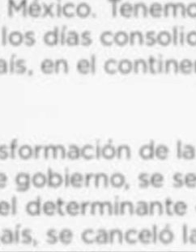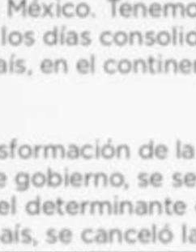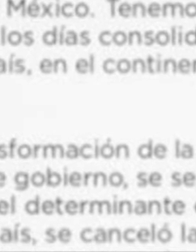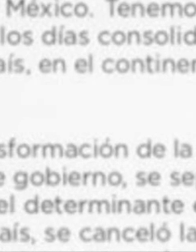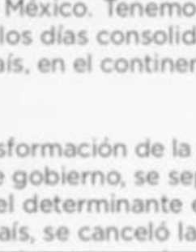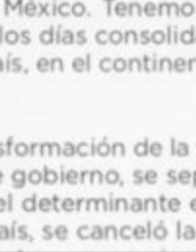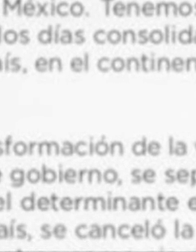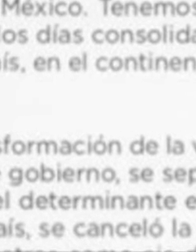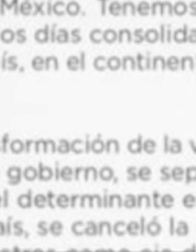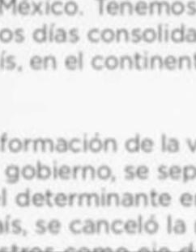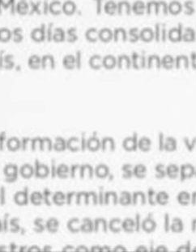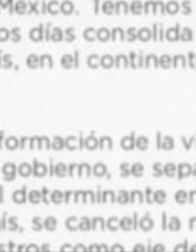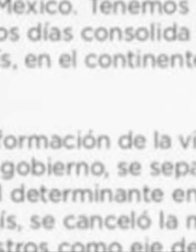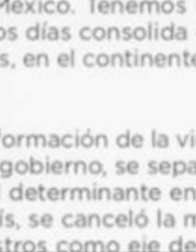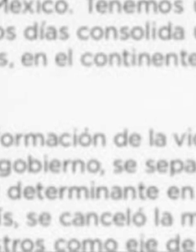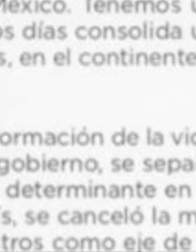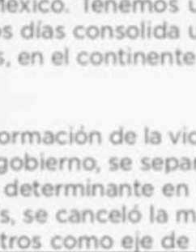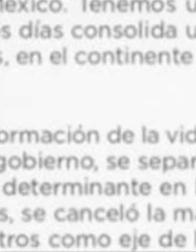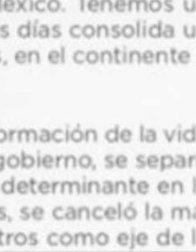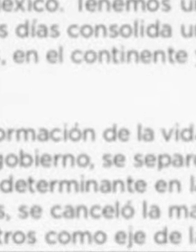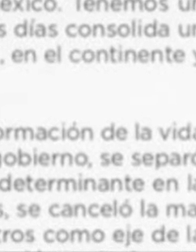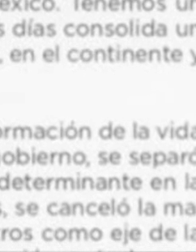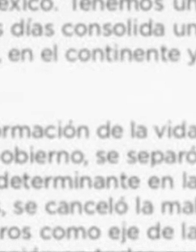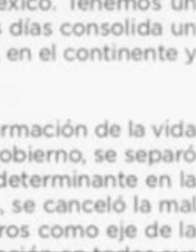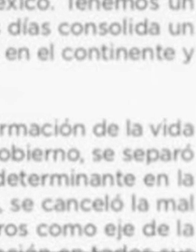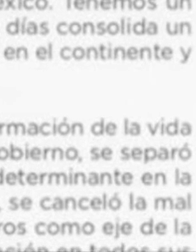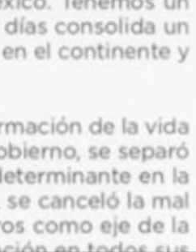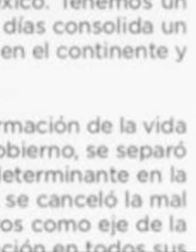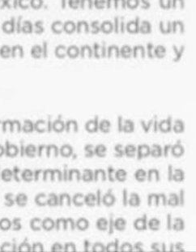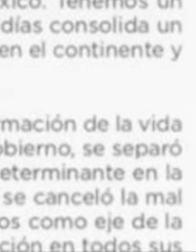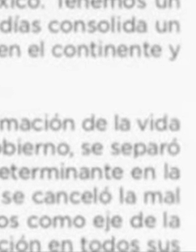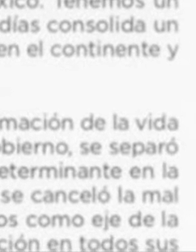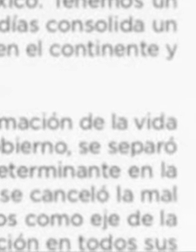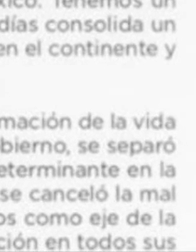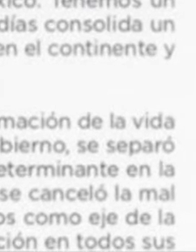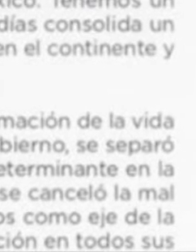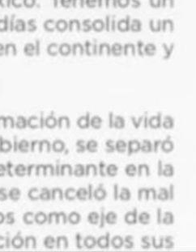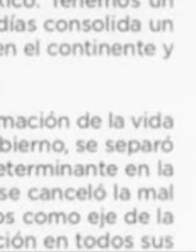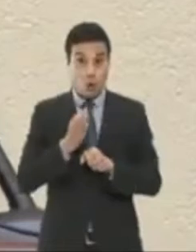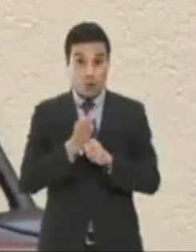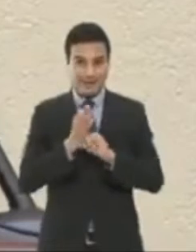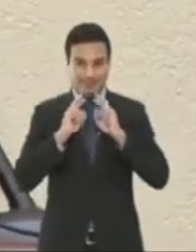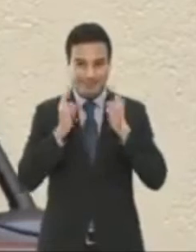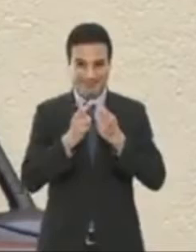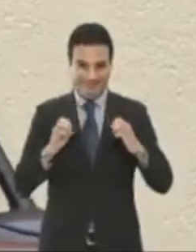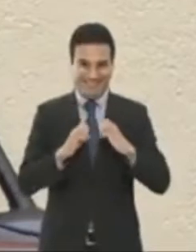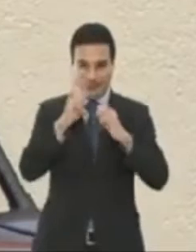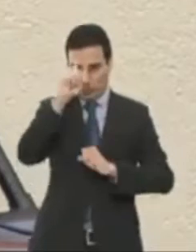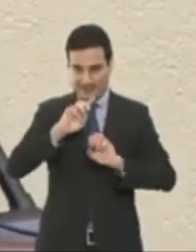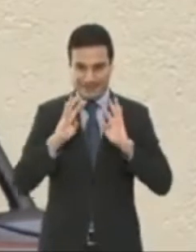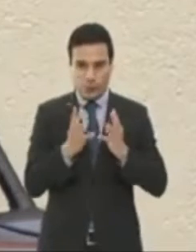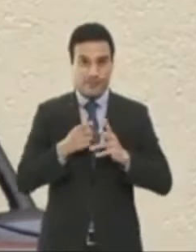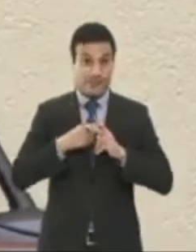Zacatecas el pan solicitó medidas cautelares por la difusión de propaganda gubernamental en periodo prohibido derivado